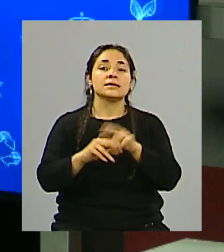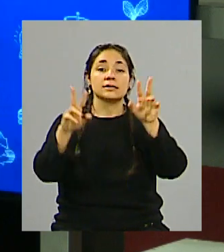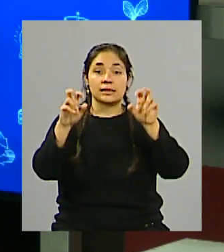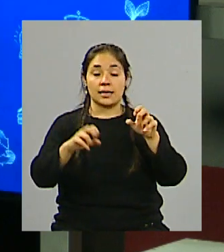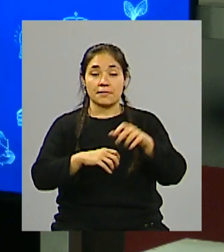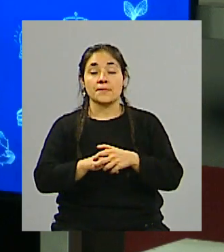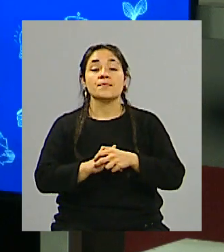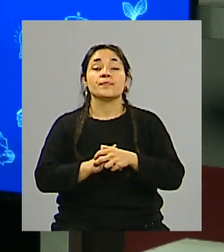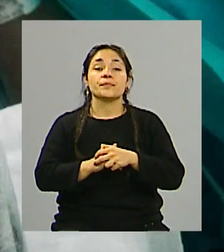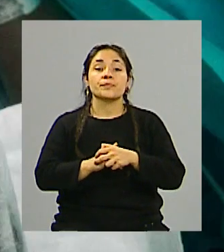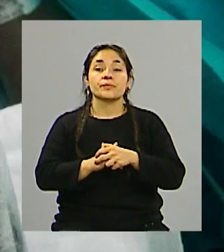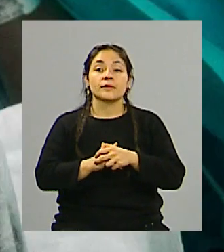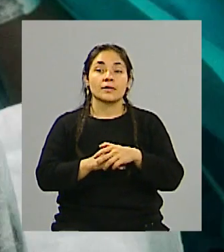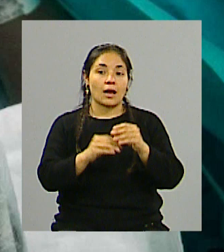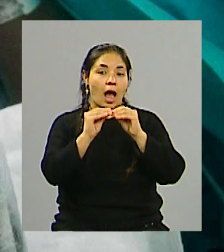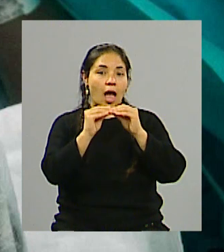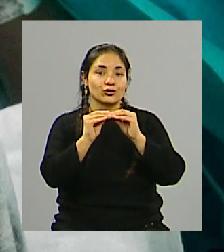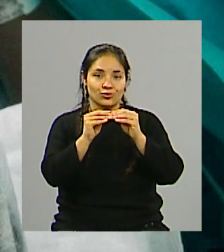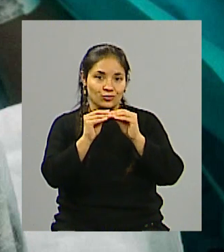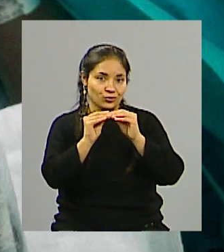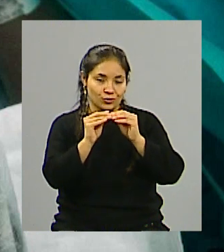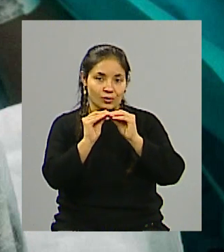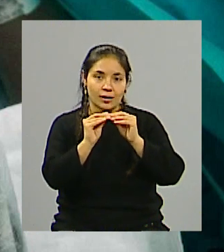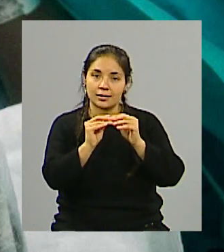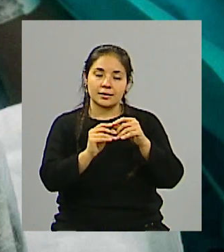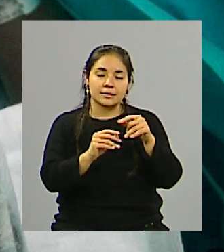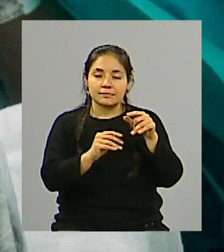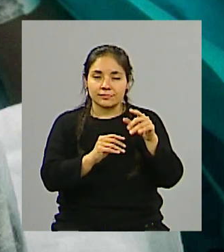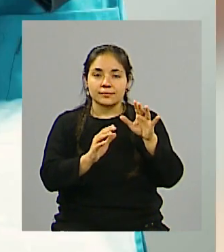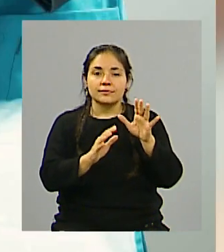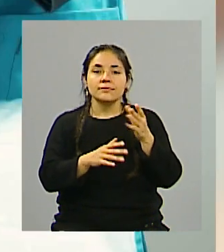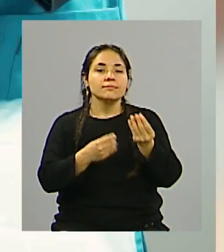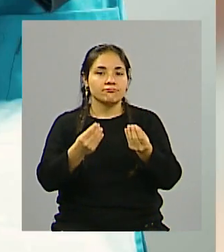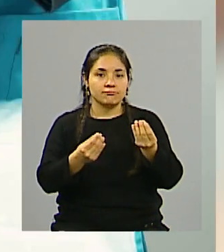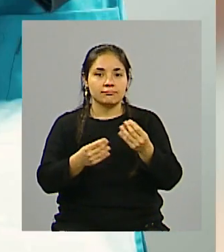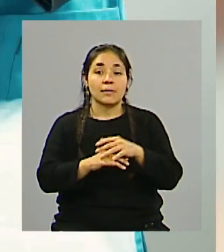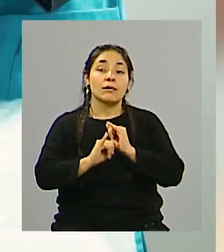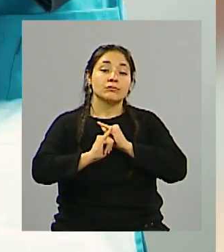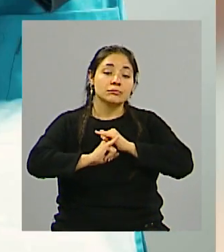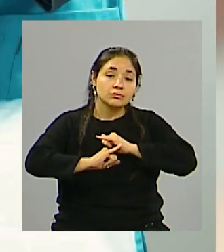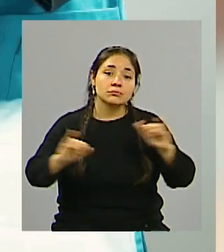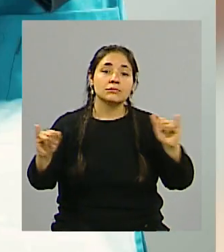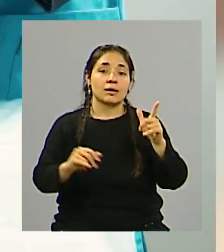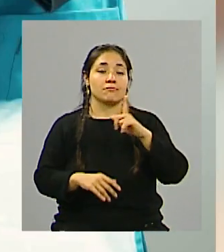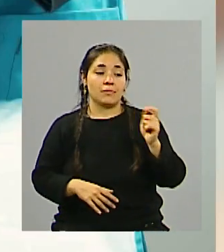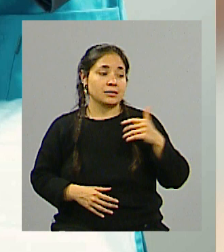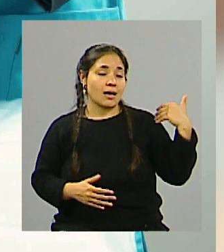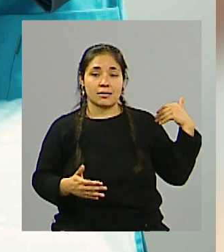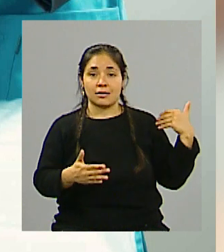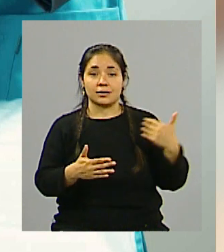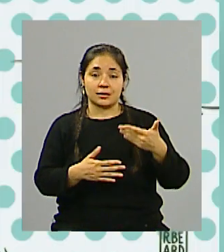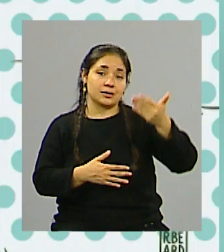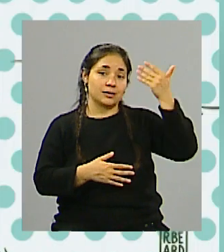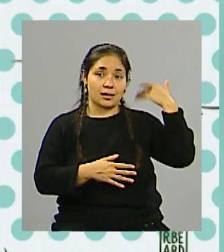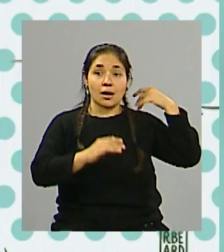y me encontraba con un caso muy puntual que se conoció hace algunos meses atrás, y